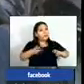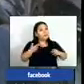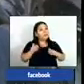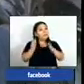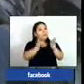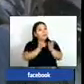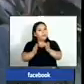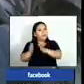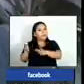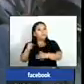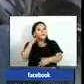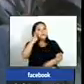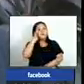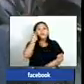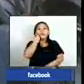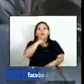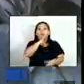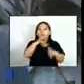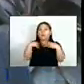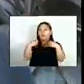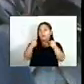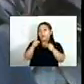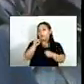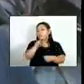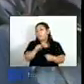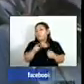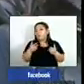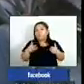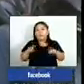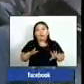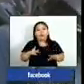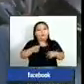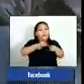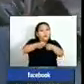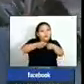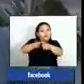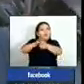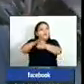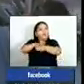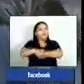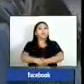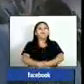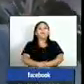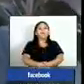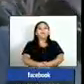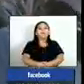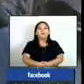de los protocolos de bioseguridad y las acciones correspondientes ante el manejo de esta pandemia. Ahora,